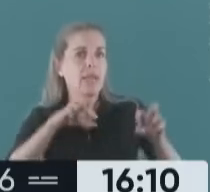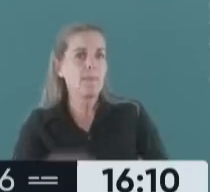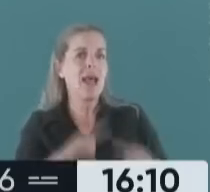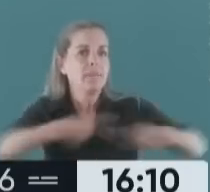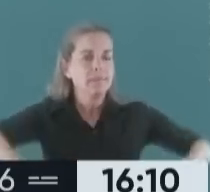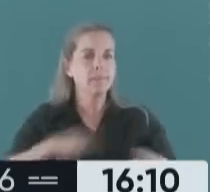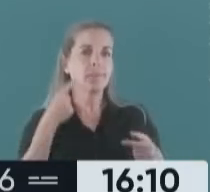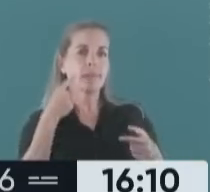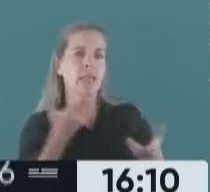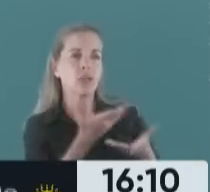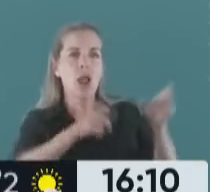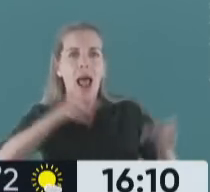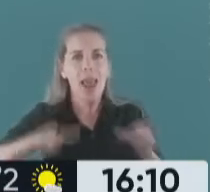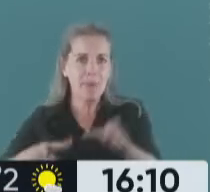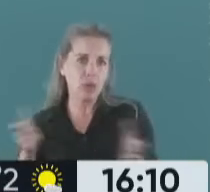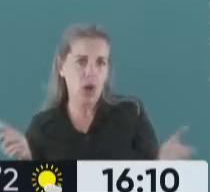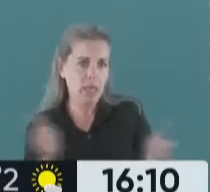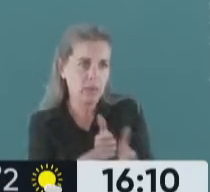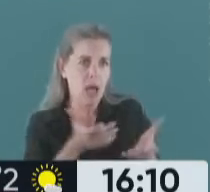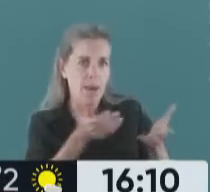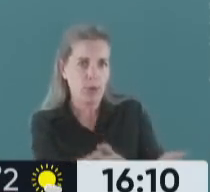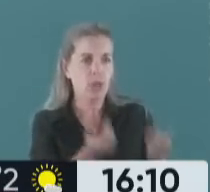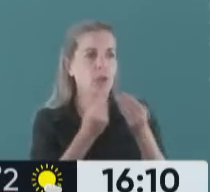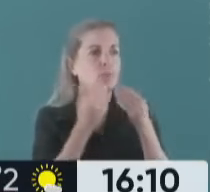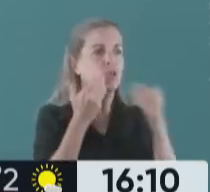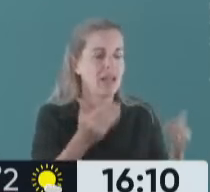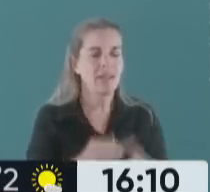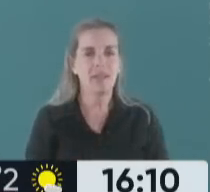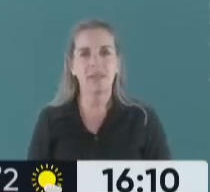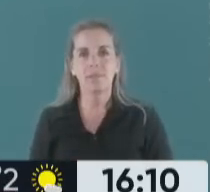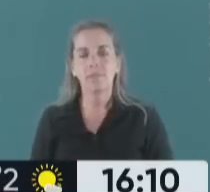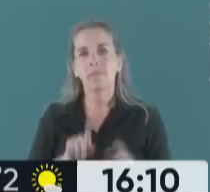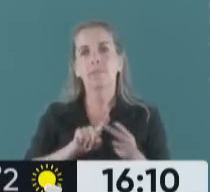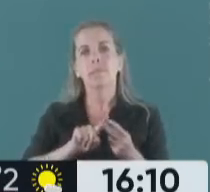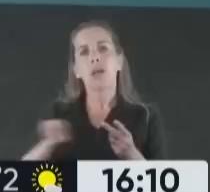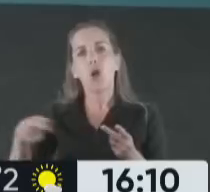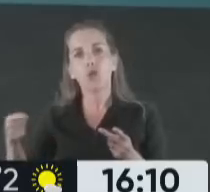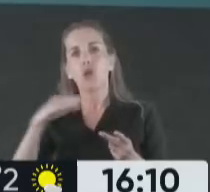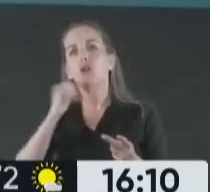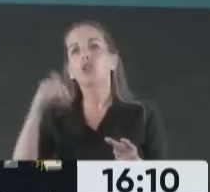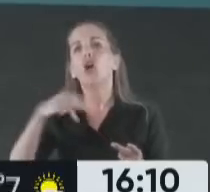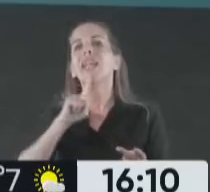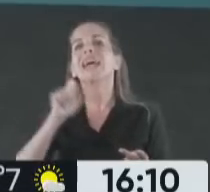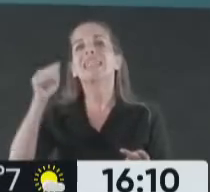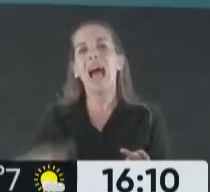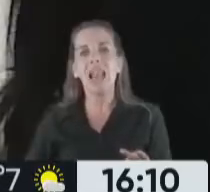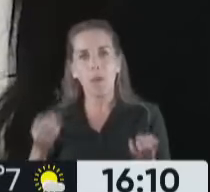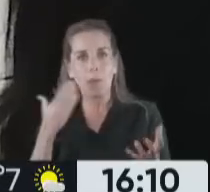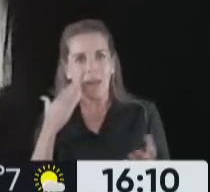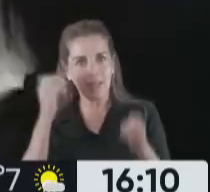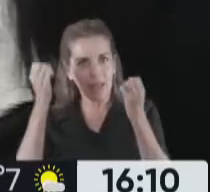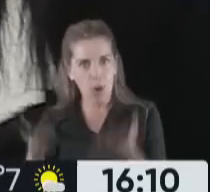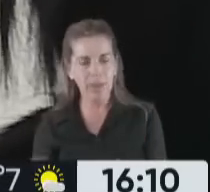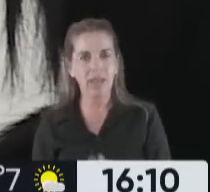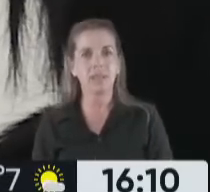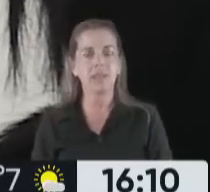atención social y de estar junto a quienes más lo necesitan. Muchas gracias, Juan Pablo. Jonathan Eguier, del Destape. Jonathan. Buenas tardes, Gabriela, ¿cómo